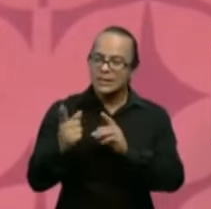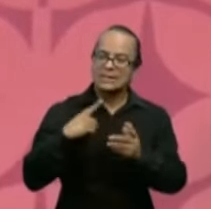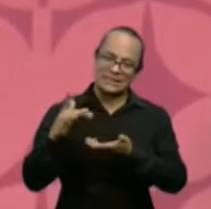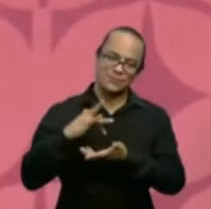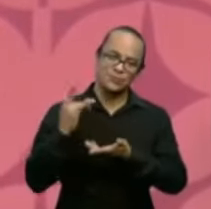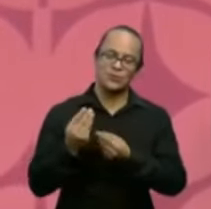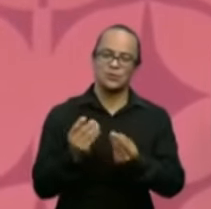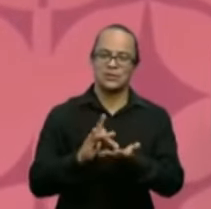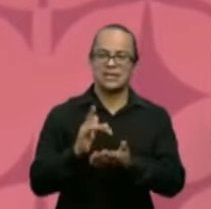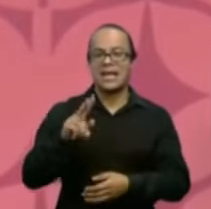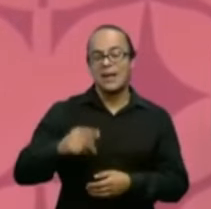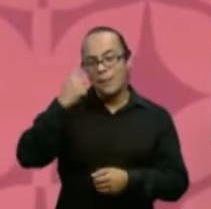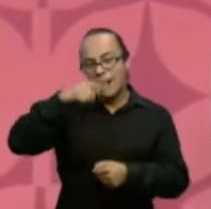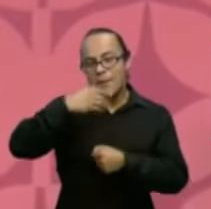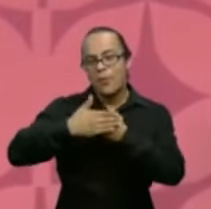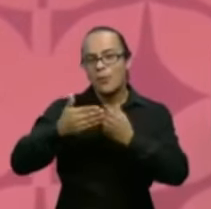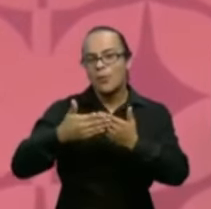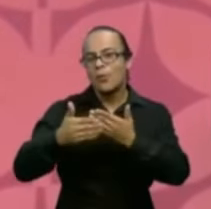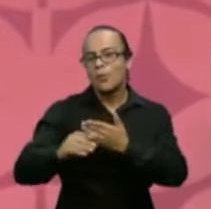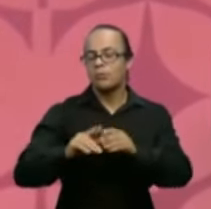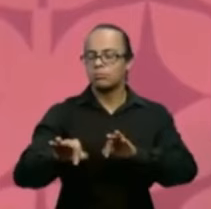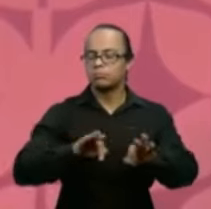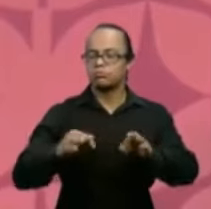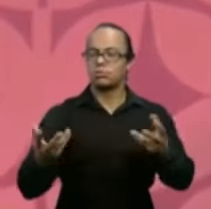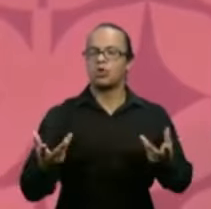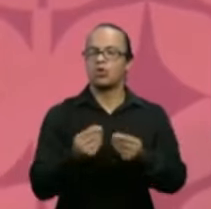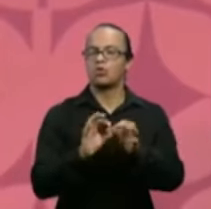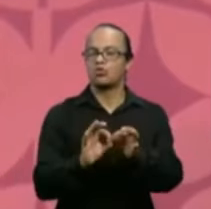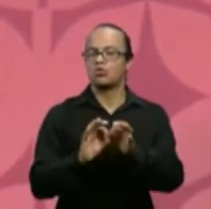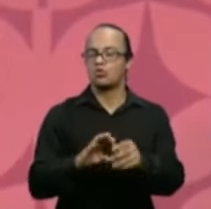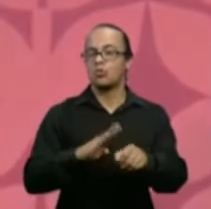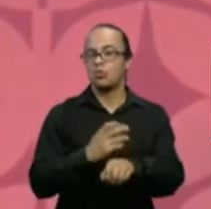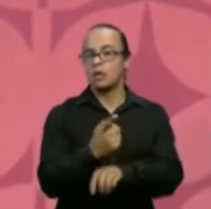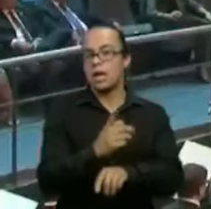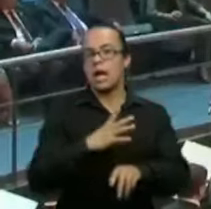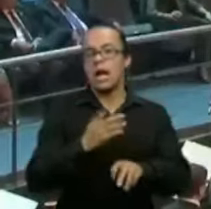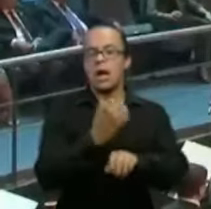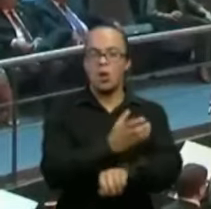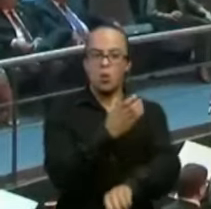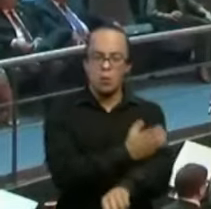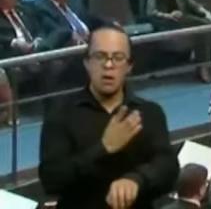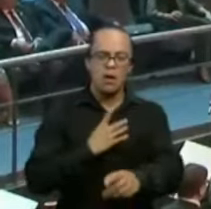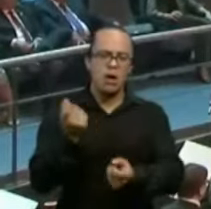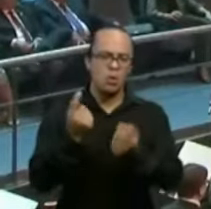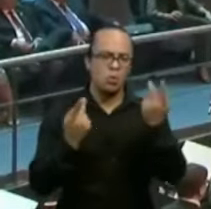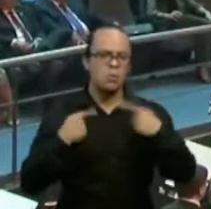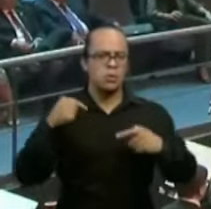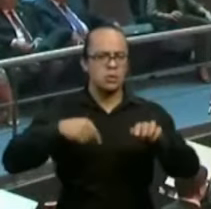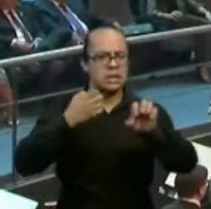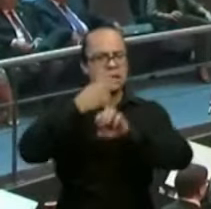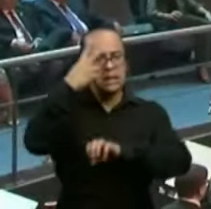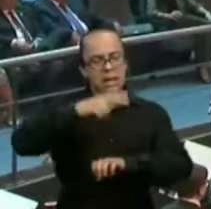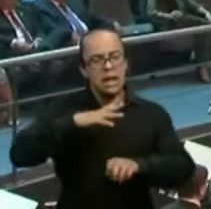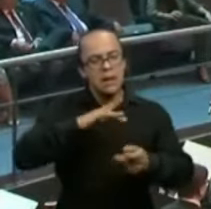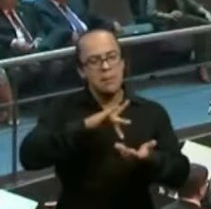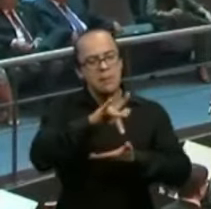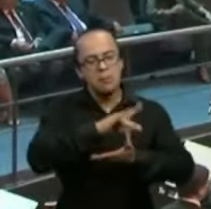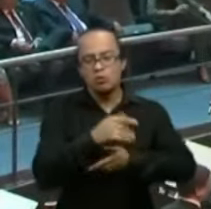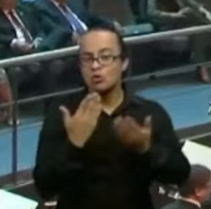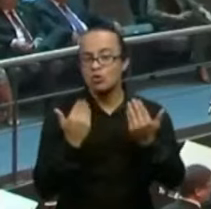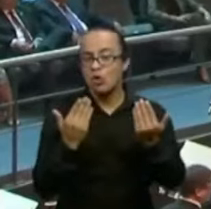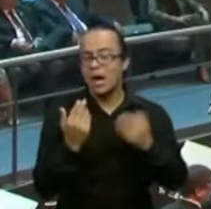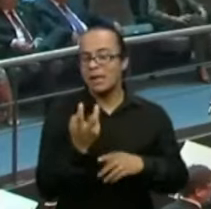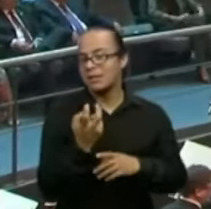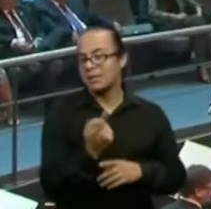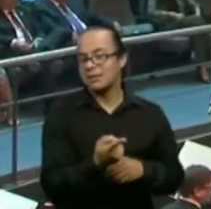estaremos trabajando de manera conjunta, porque tenemos una parte de compañeros mexiquenses que no cuentan con ese apoyo y